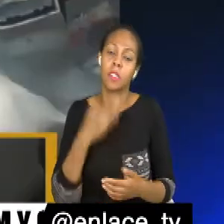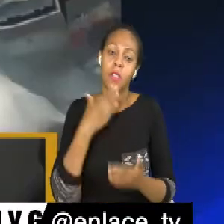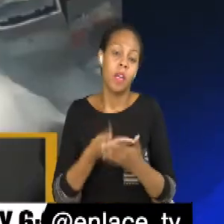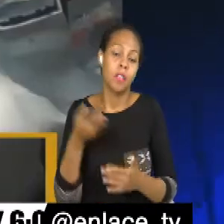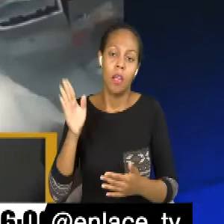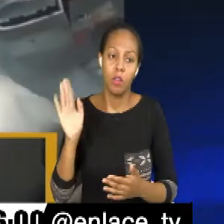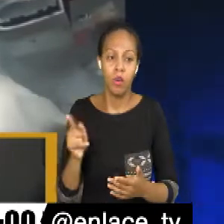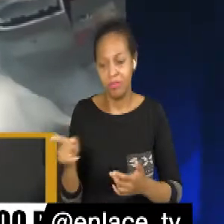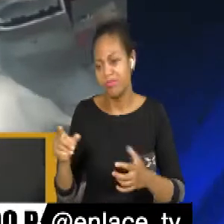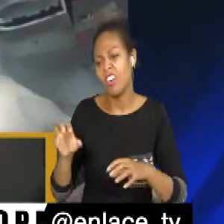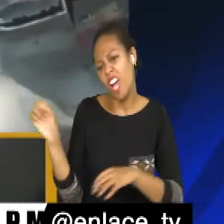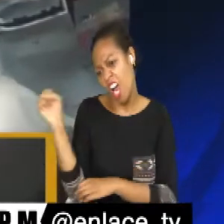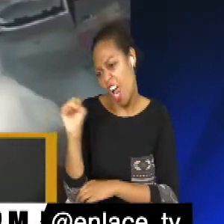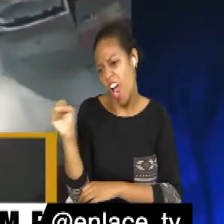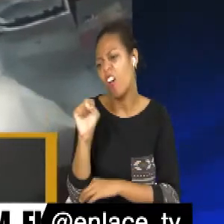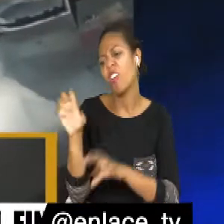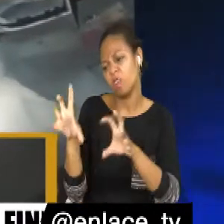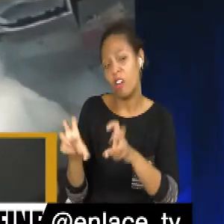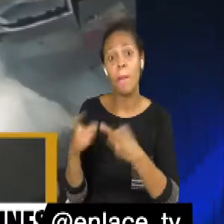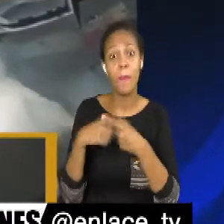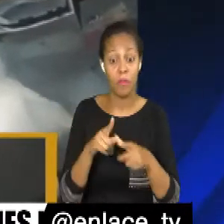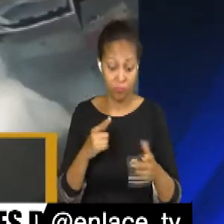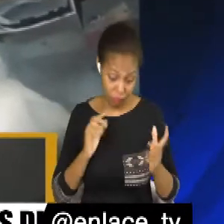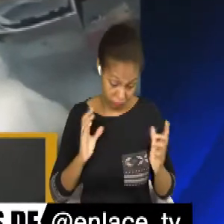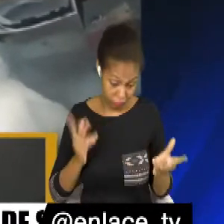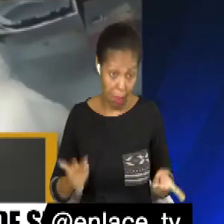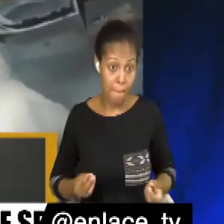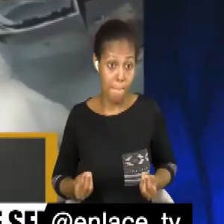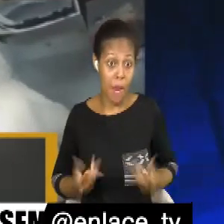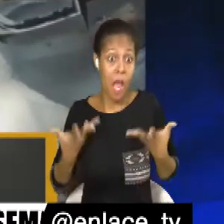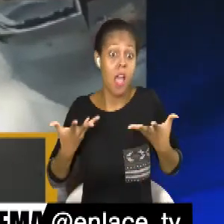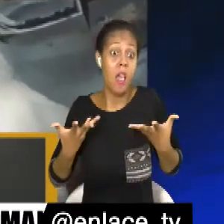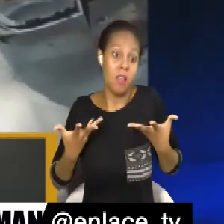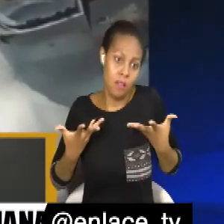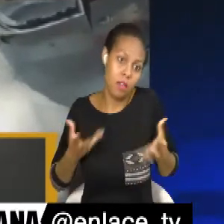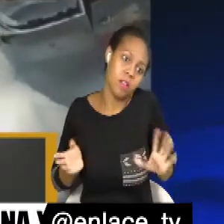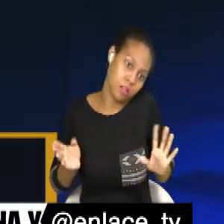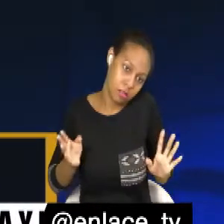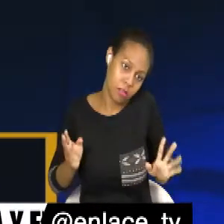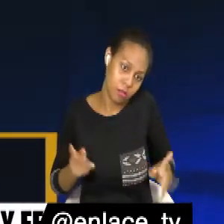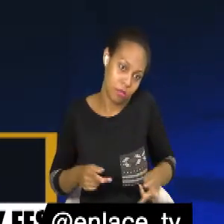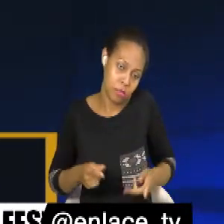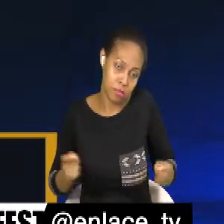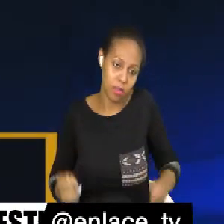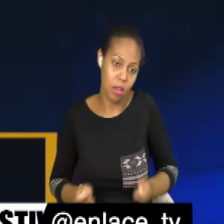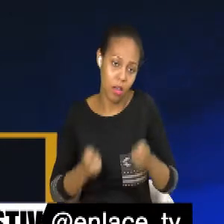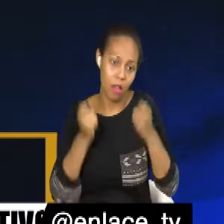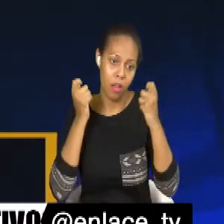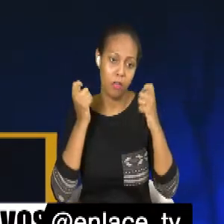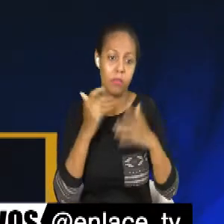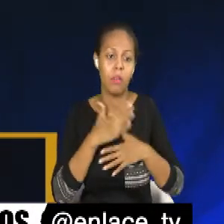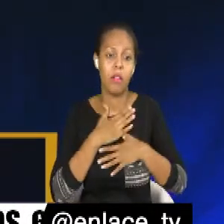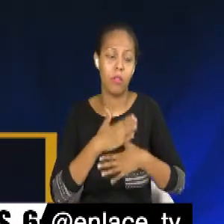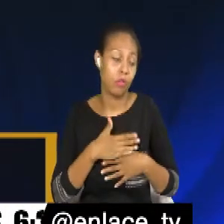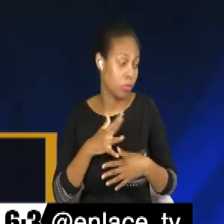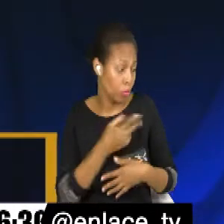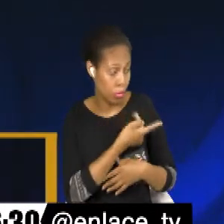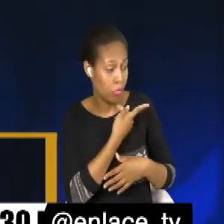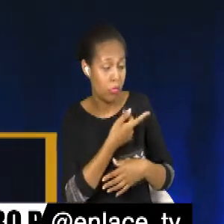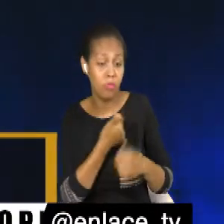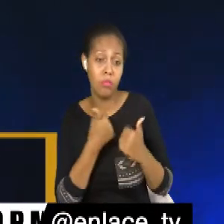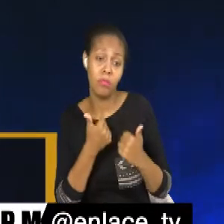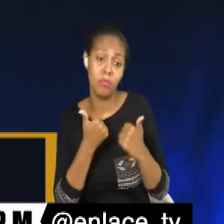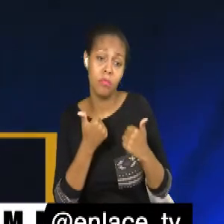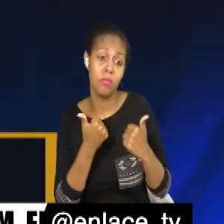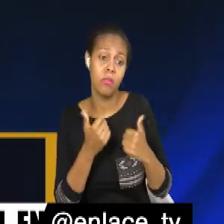ni tanto el conductor, pues ya no nos pasó nada, todo fue en un beso, gracias a Dios. Estamos todos bien. No, ahí la gente